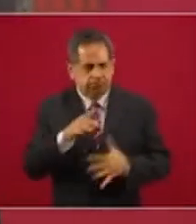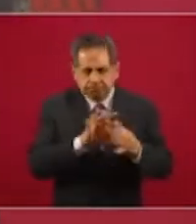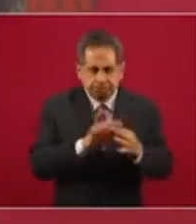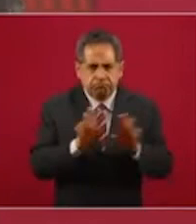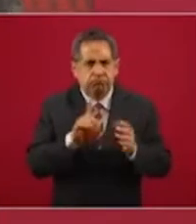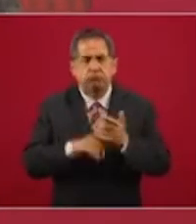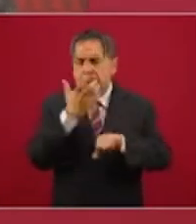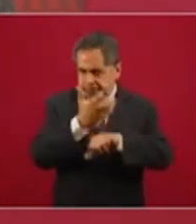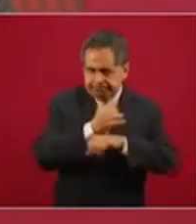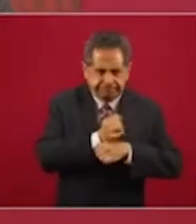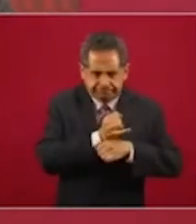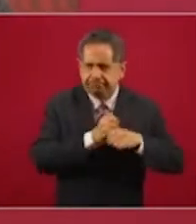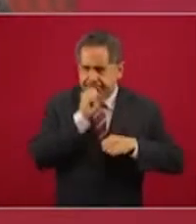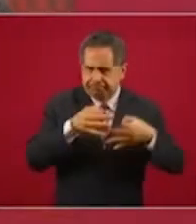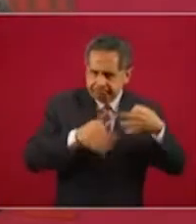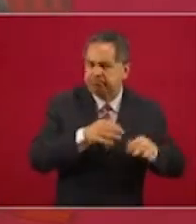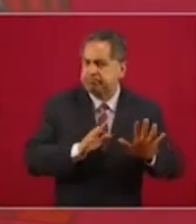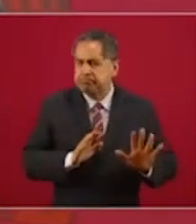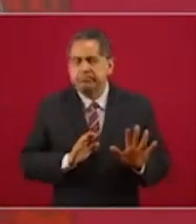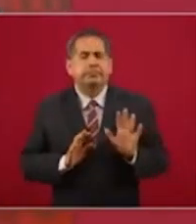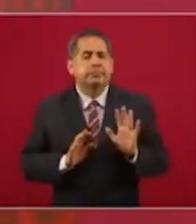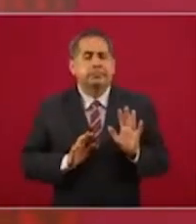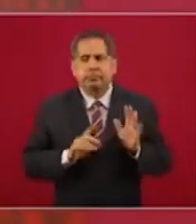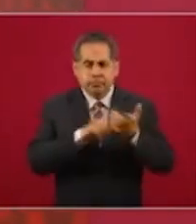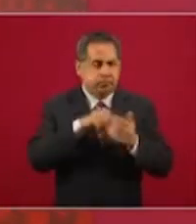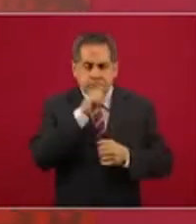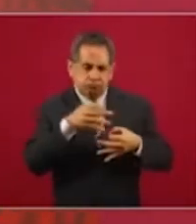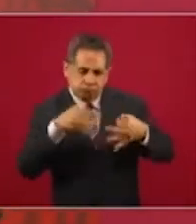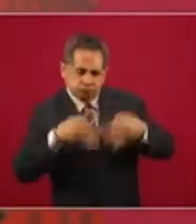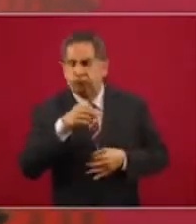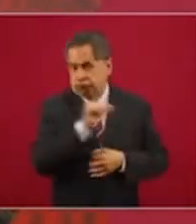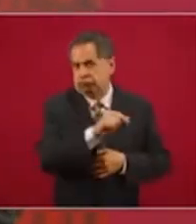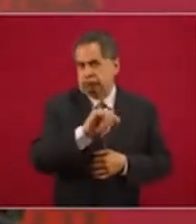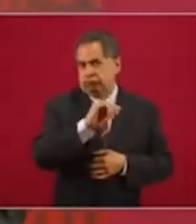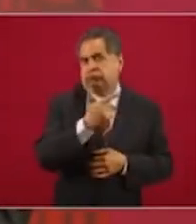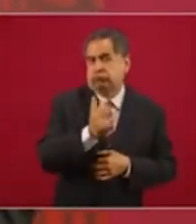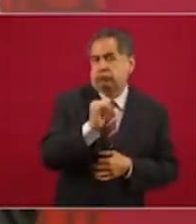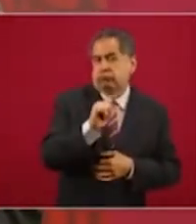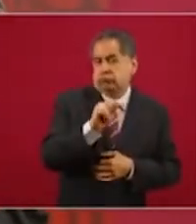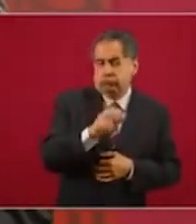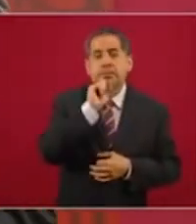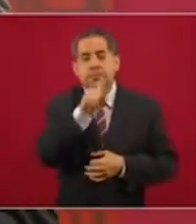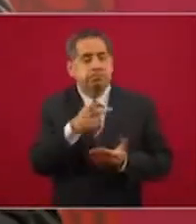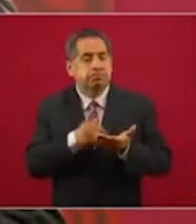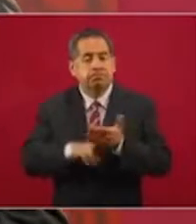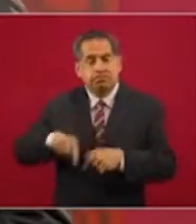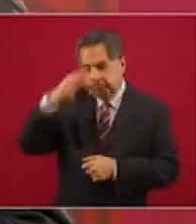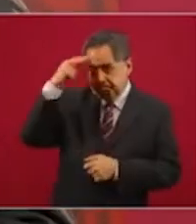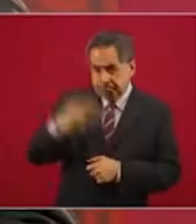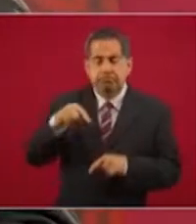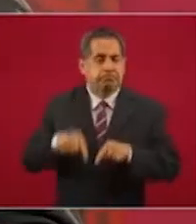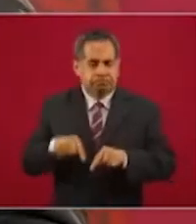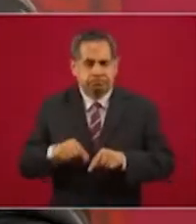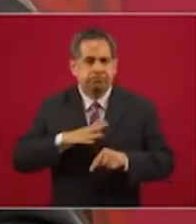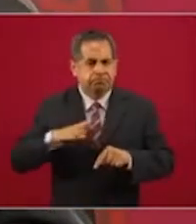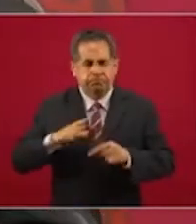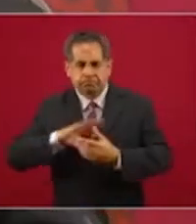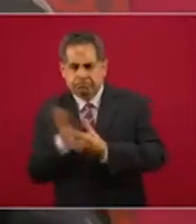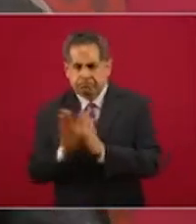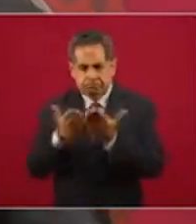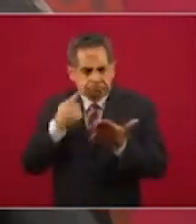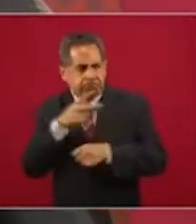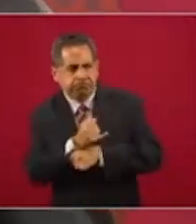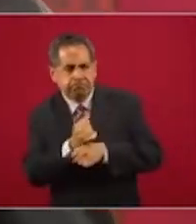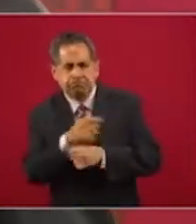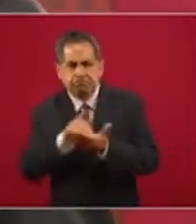en eeuu donde se estaba juzgando también en méxico hay expedientes